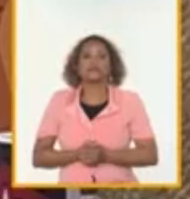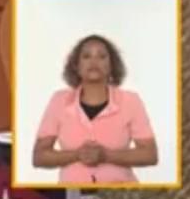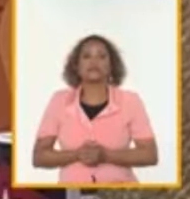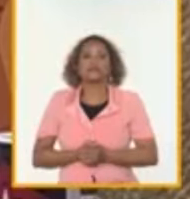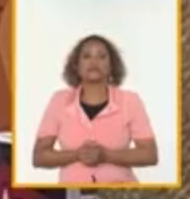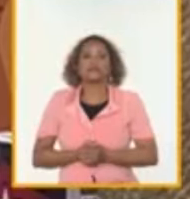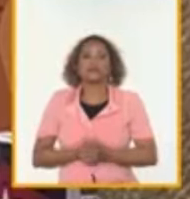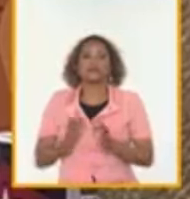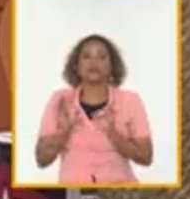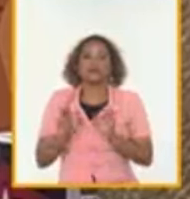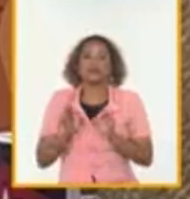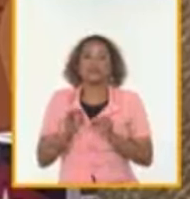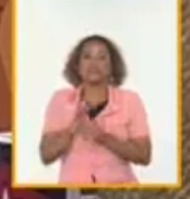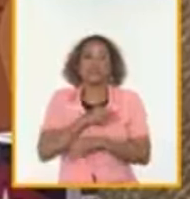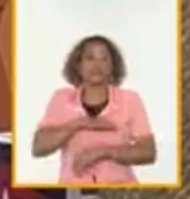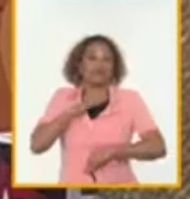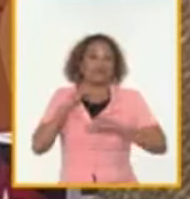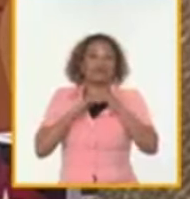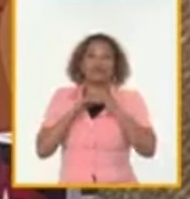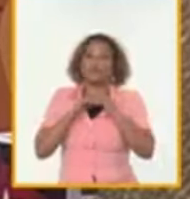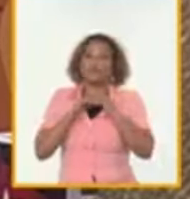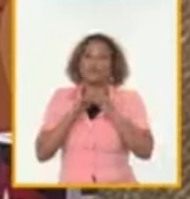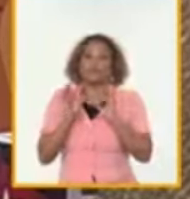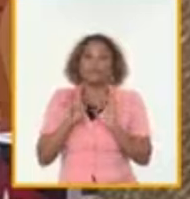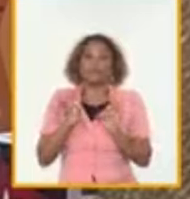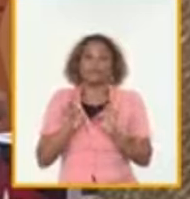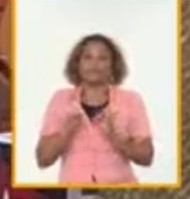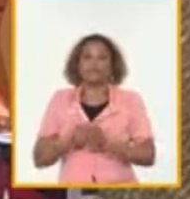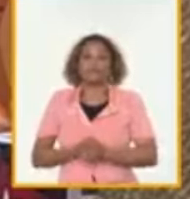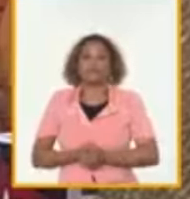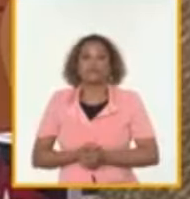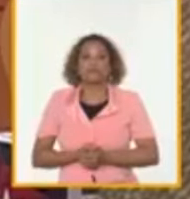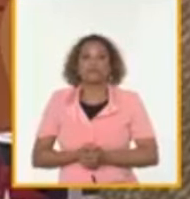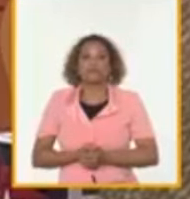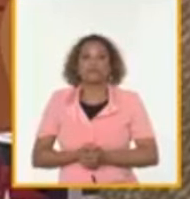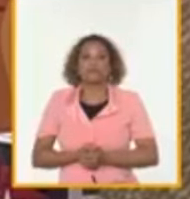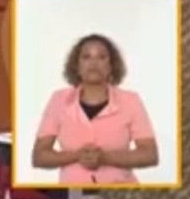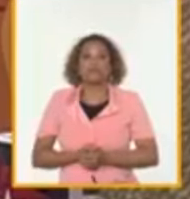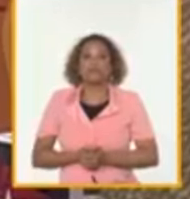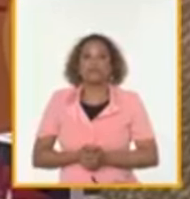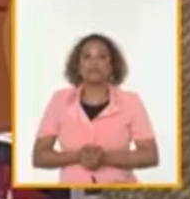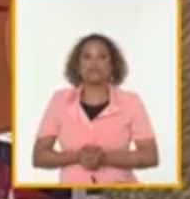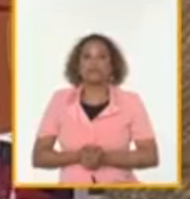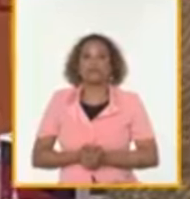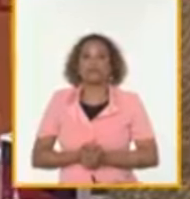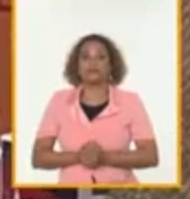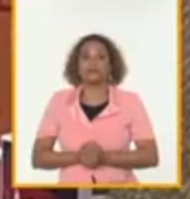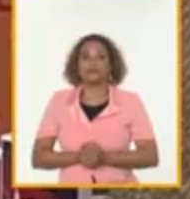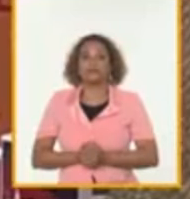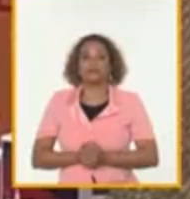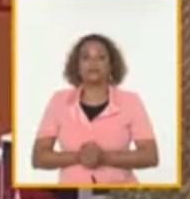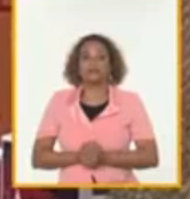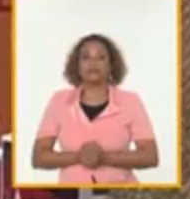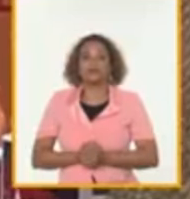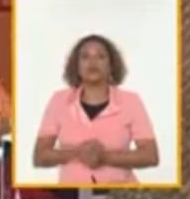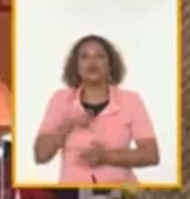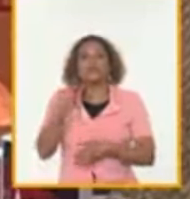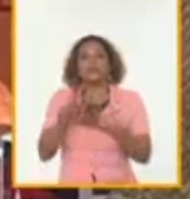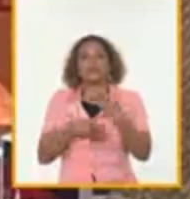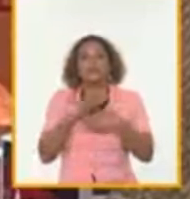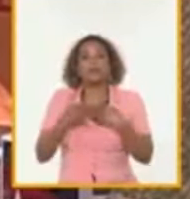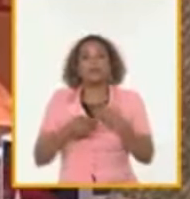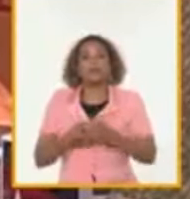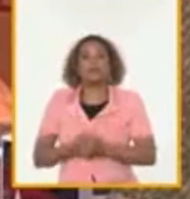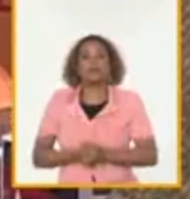realmente no es suficiente todo lo que nosotros estamos haciendo para lograr entonces solucionar este problema tan tan